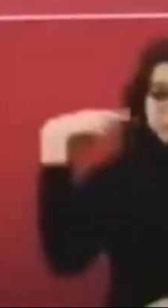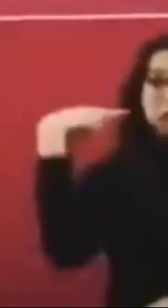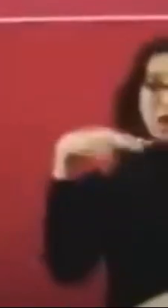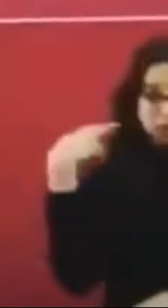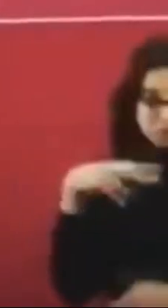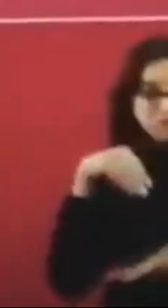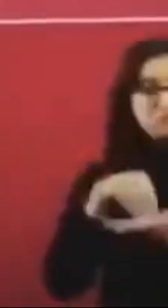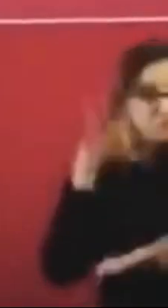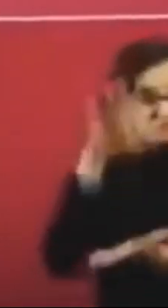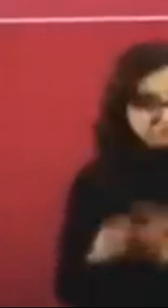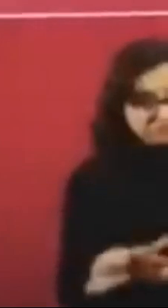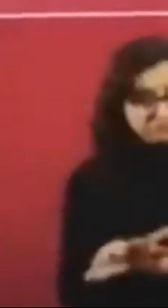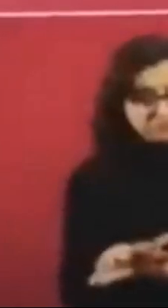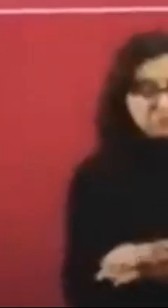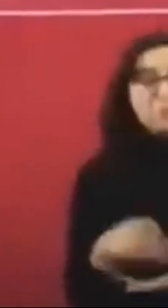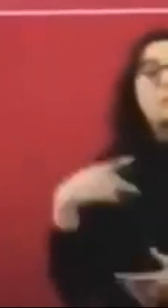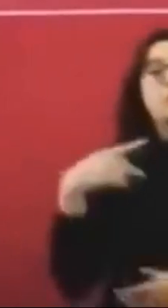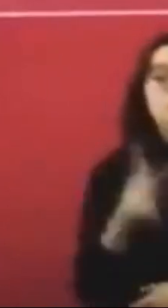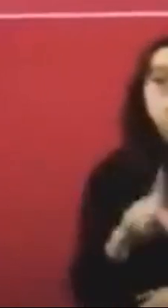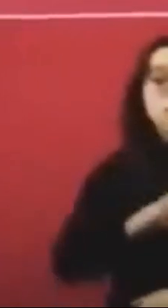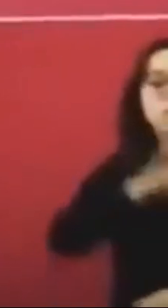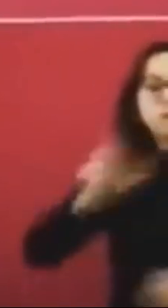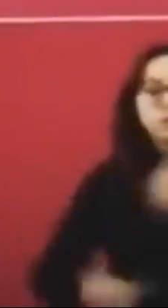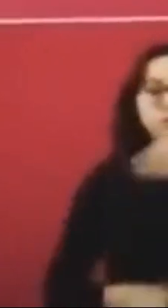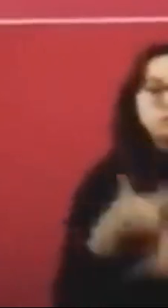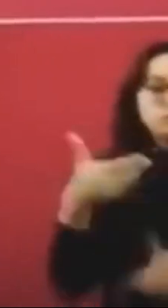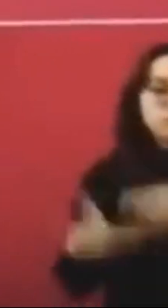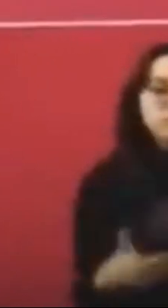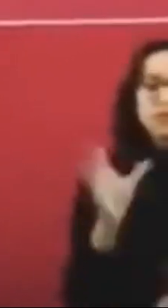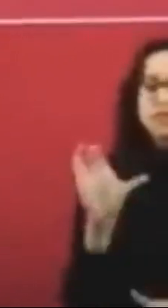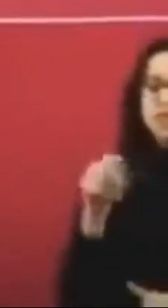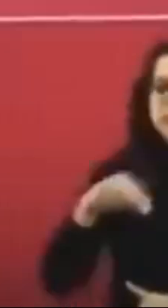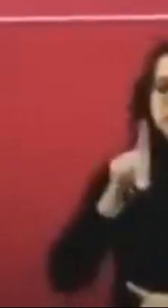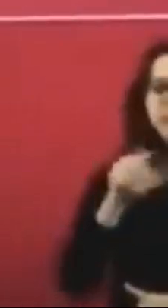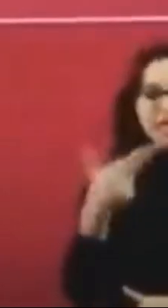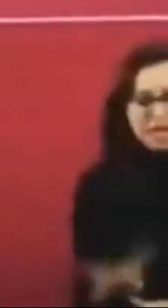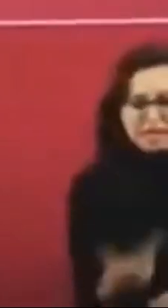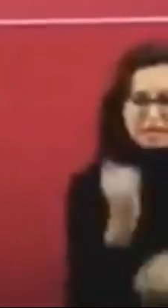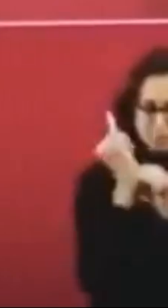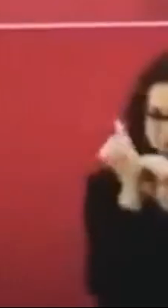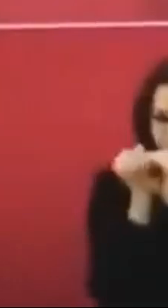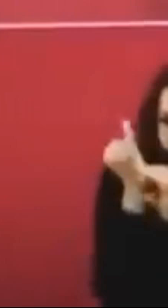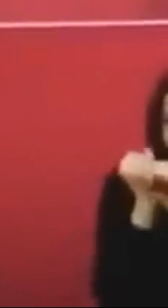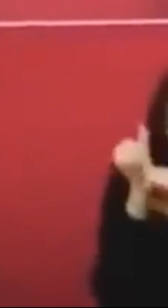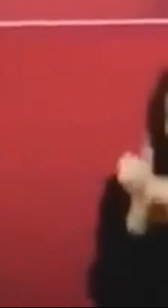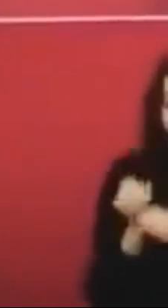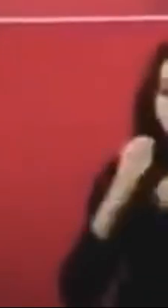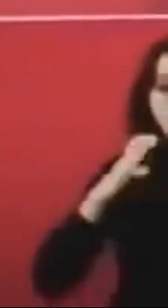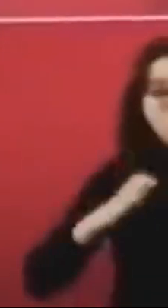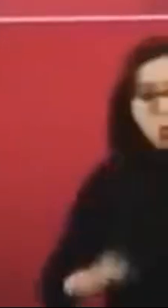embargo, y de manera posterior, la Comisión Nacional de Derechos Humanos realizó una investigación y exhumó el